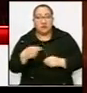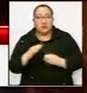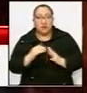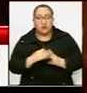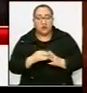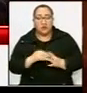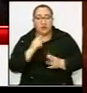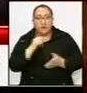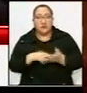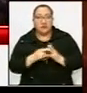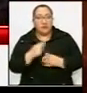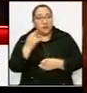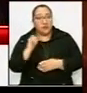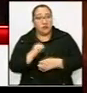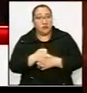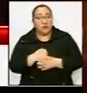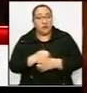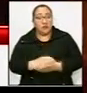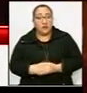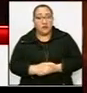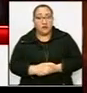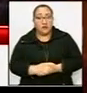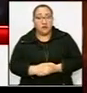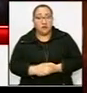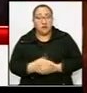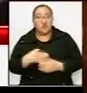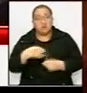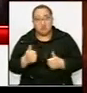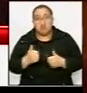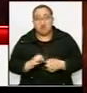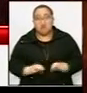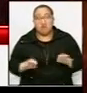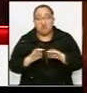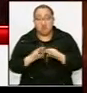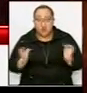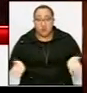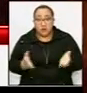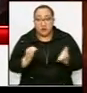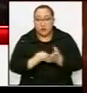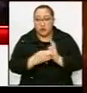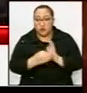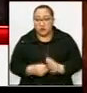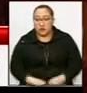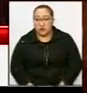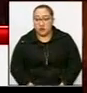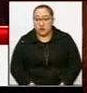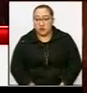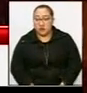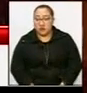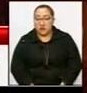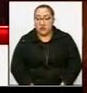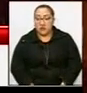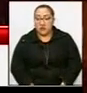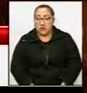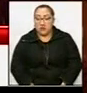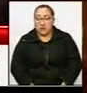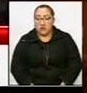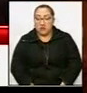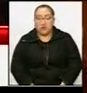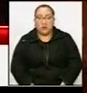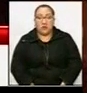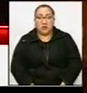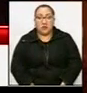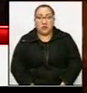es un estímulo y una proyección que me parece muy importante tenerla como referencia para empezar a trabajar el sector en esa